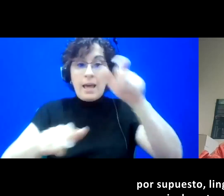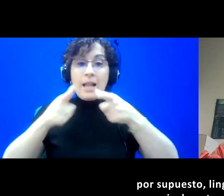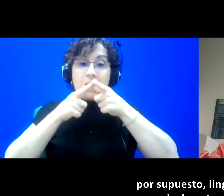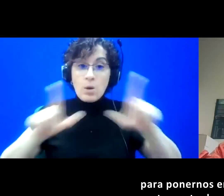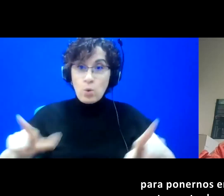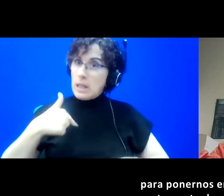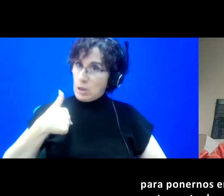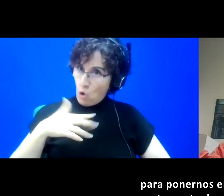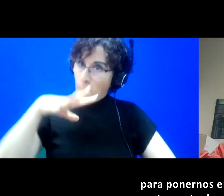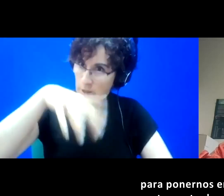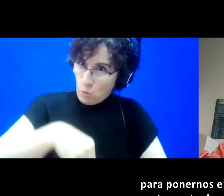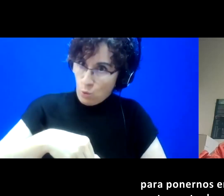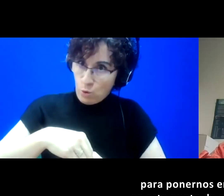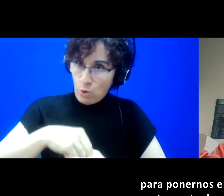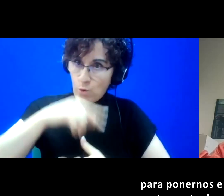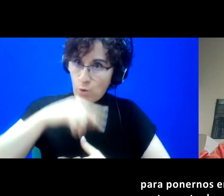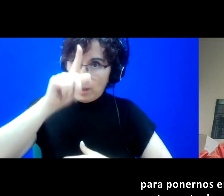también, para